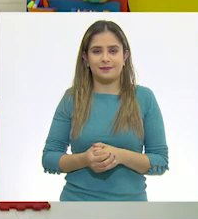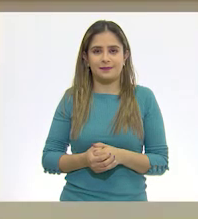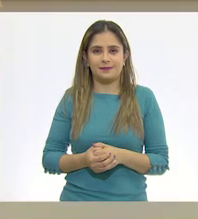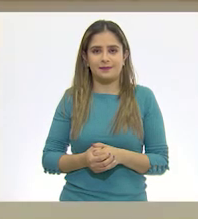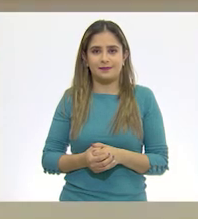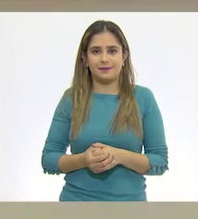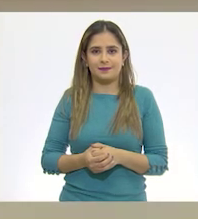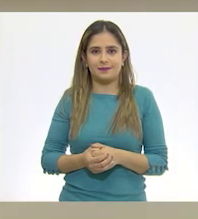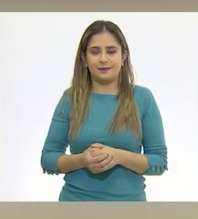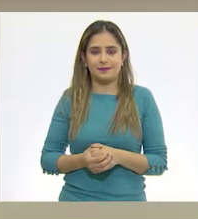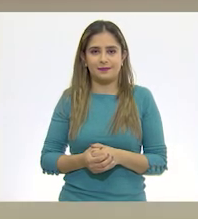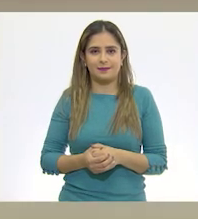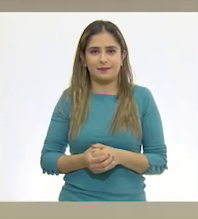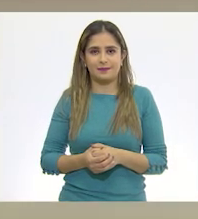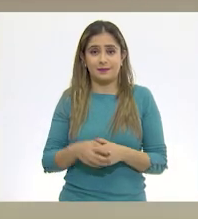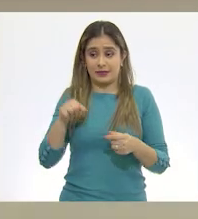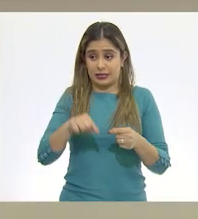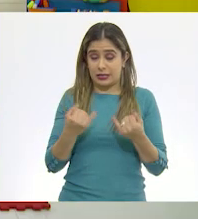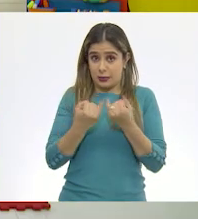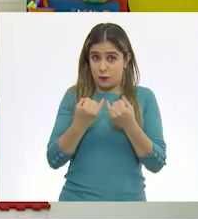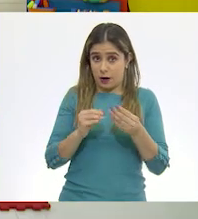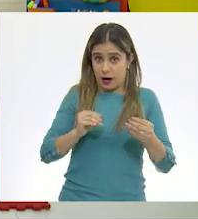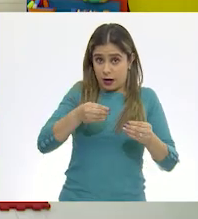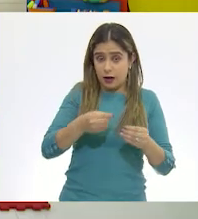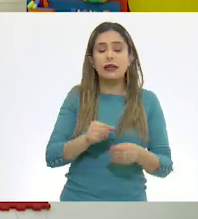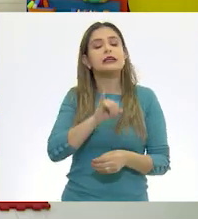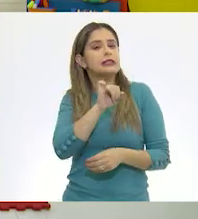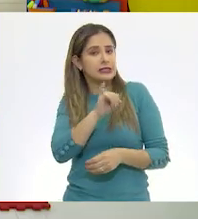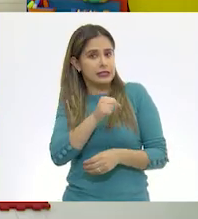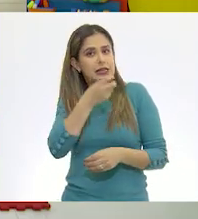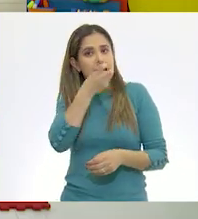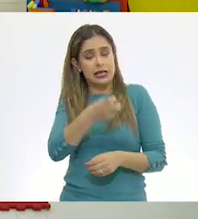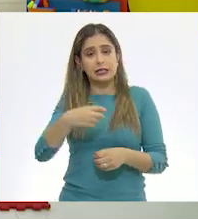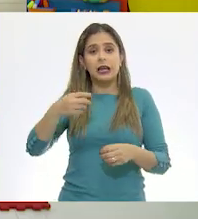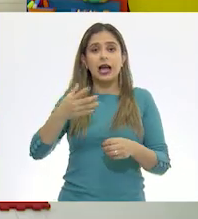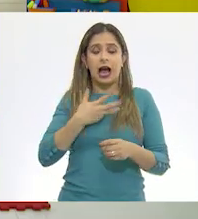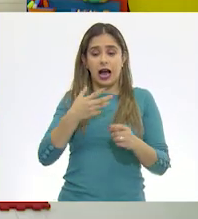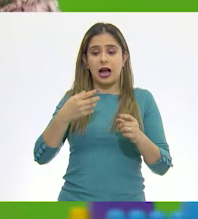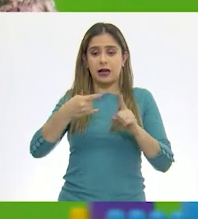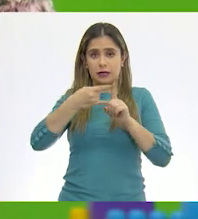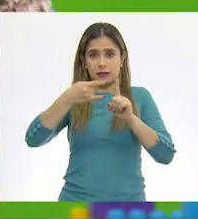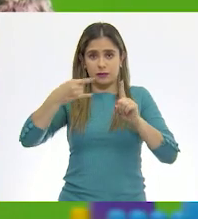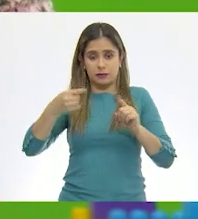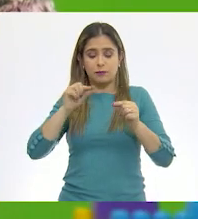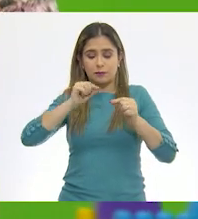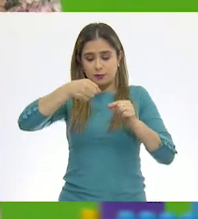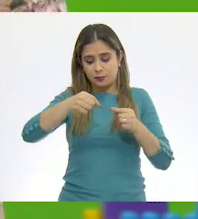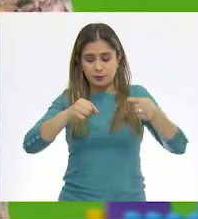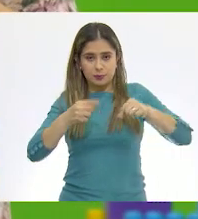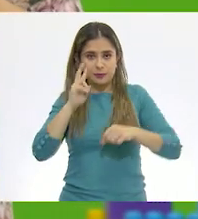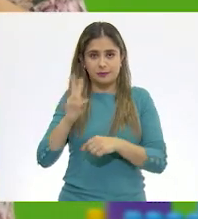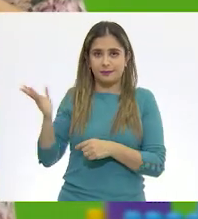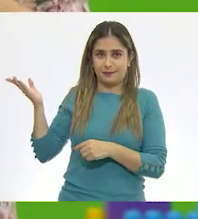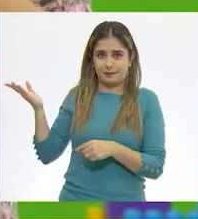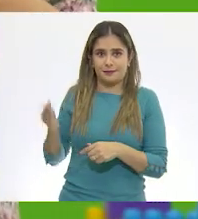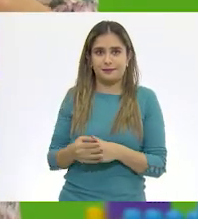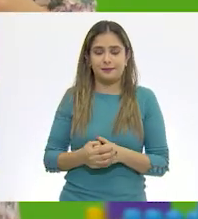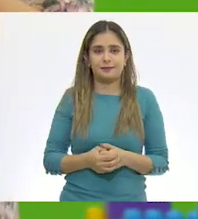¿Qué meto esto de aquí? Sí, la punta del rectángulo la metes.